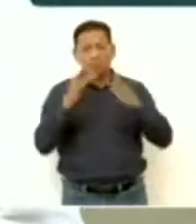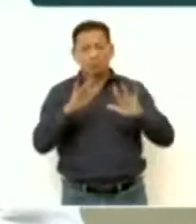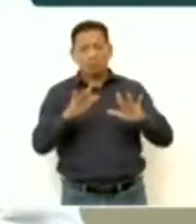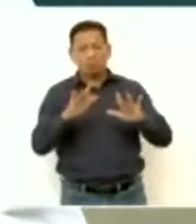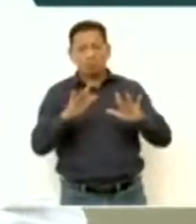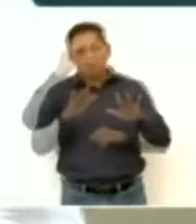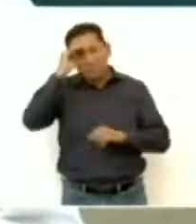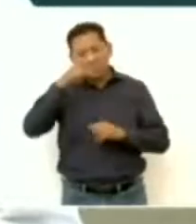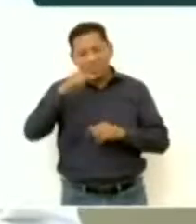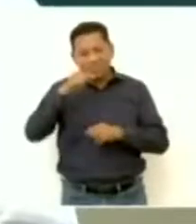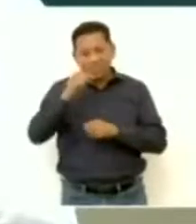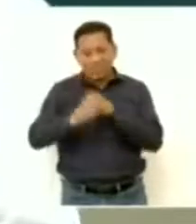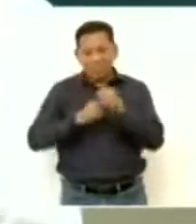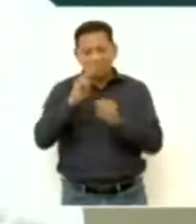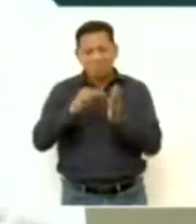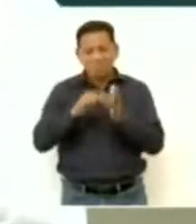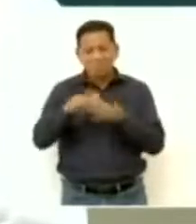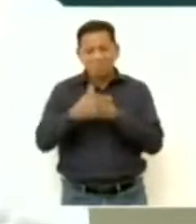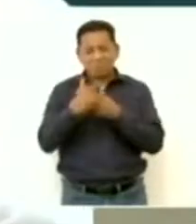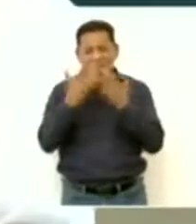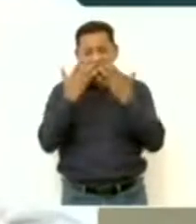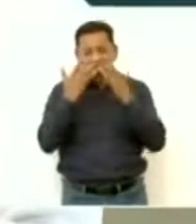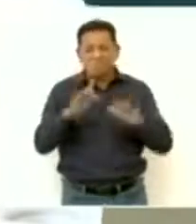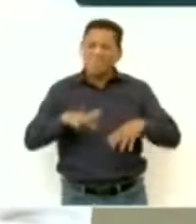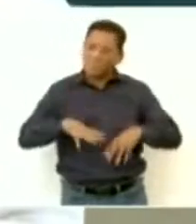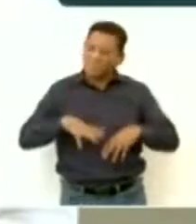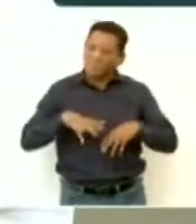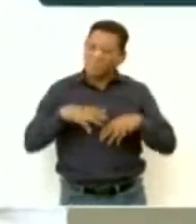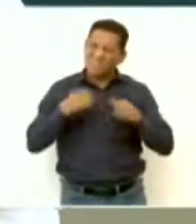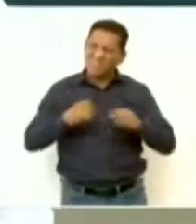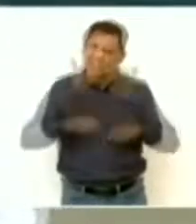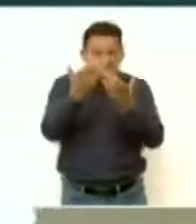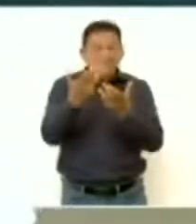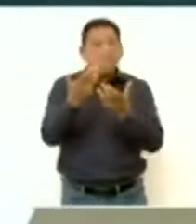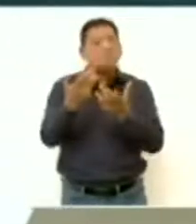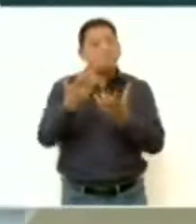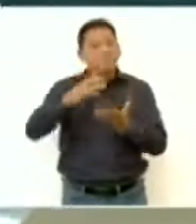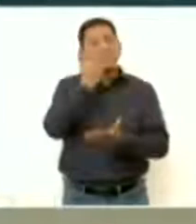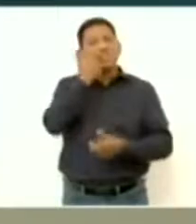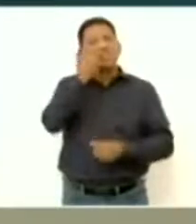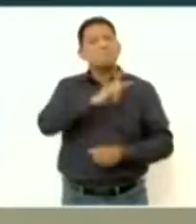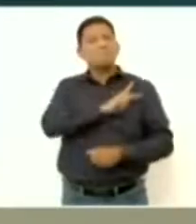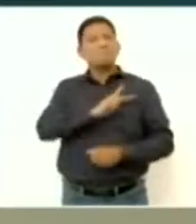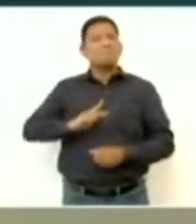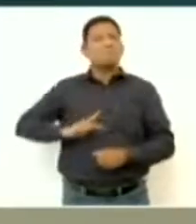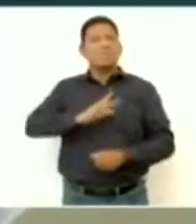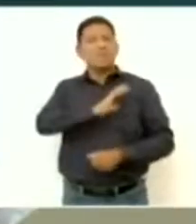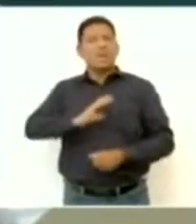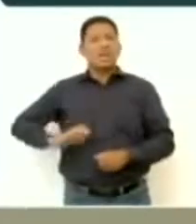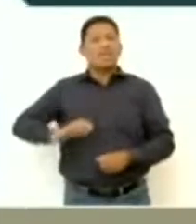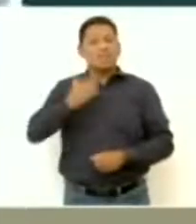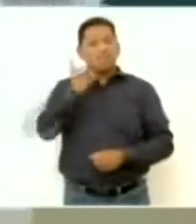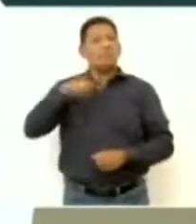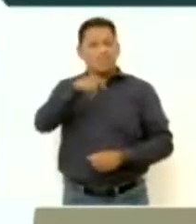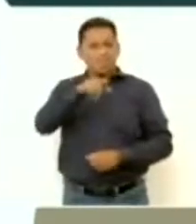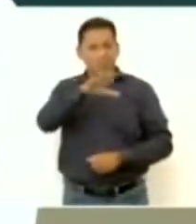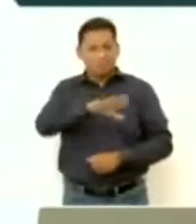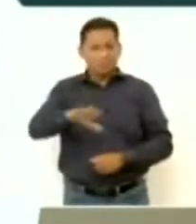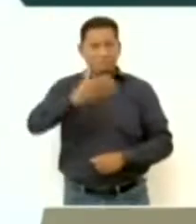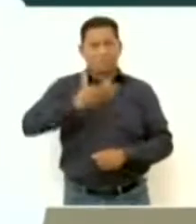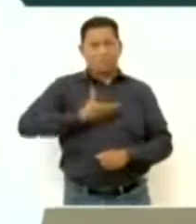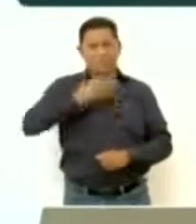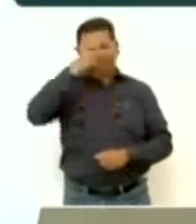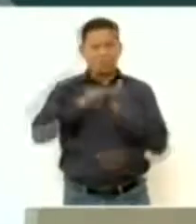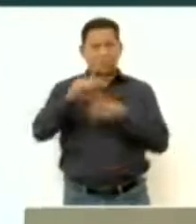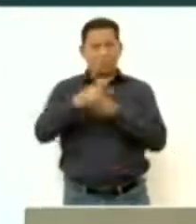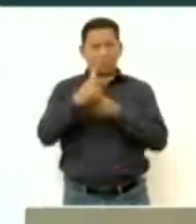renunciar a seguir luchando, más que nada a ser candidato. Iba yo a decir en el Zócalo, después